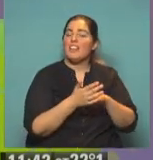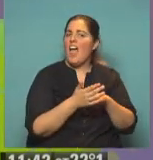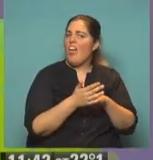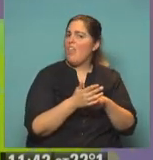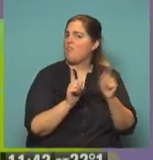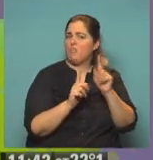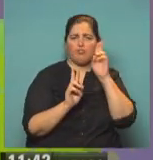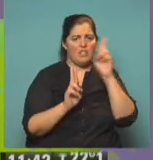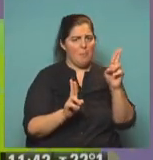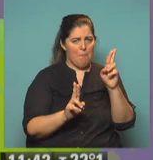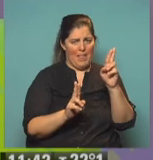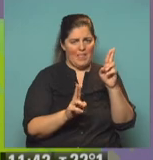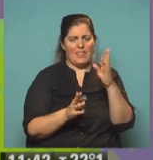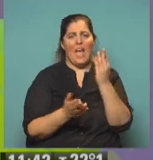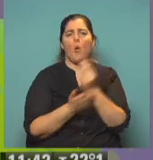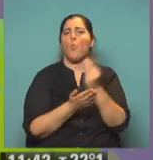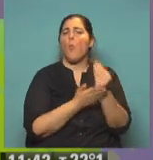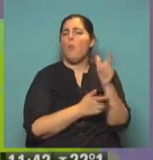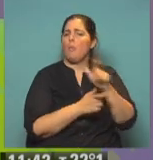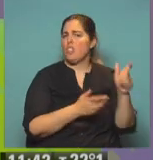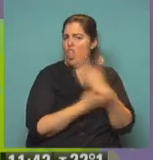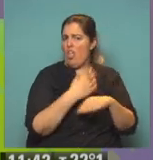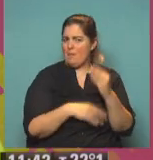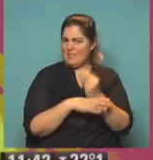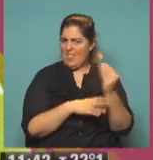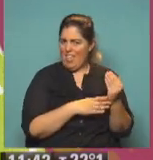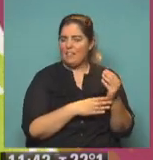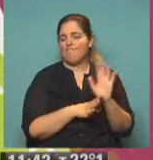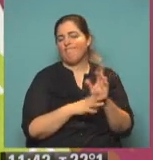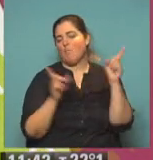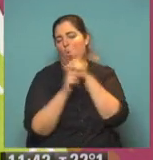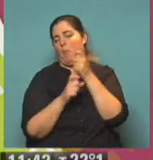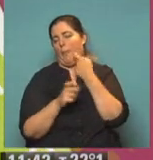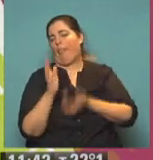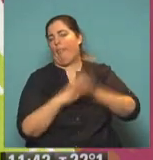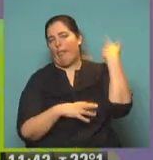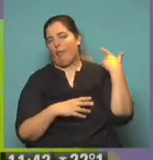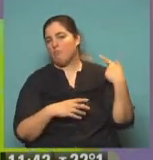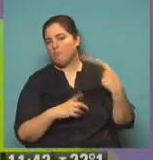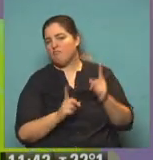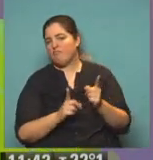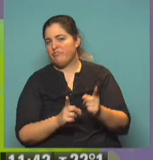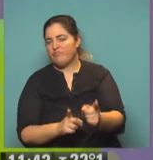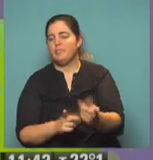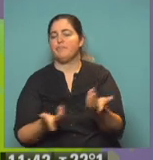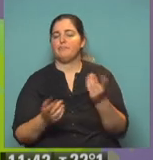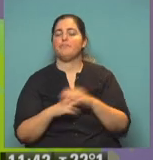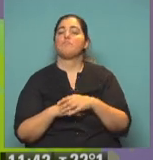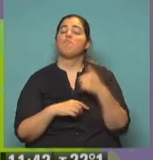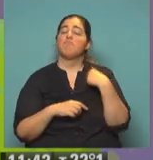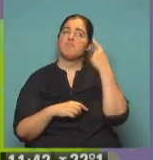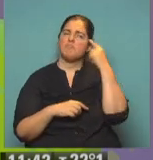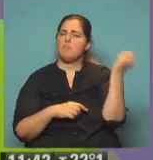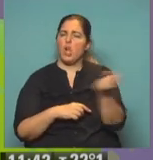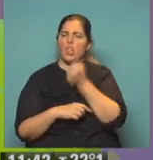se respetan los cupos de personas con discapacidad. Eso es un viejo problema. Entonces, a mí me parece importante que pensemos